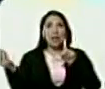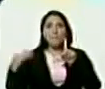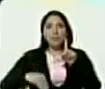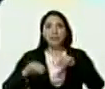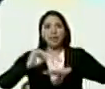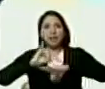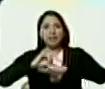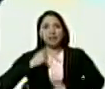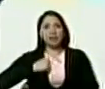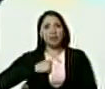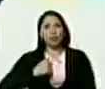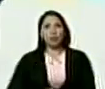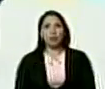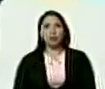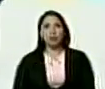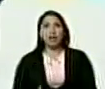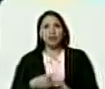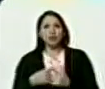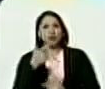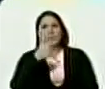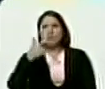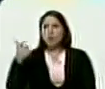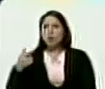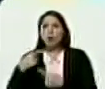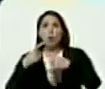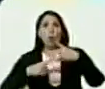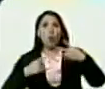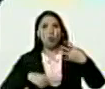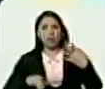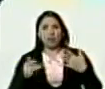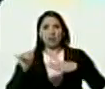Católica y buscan otros cultos,